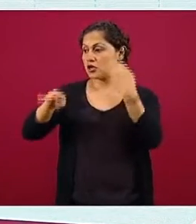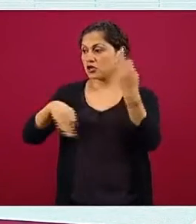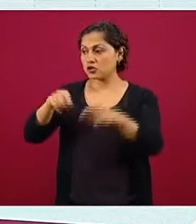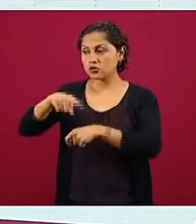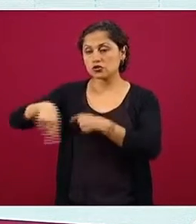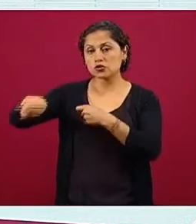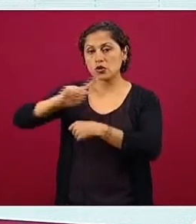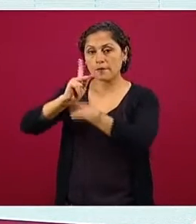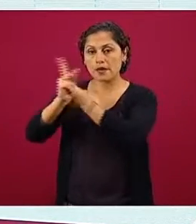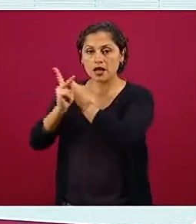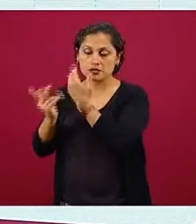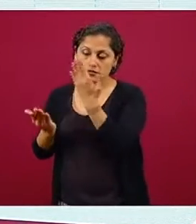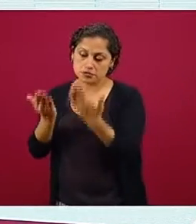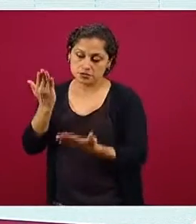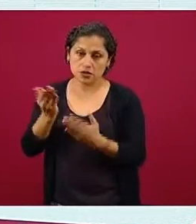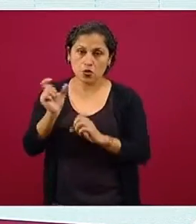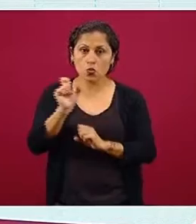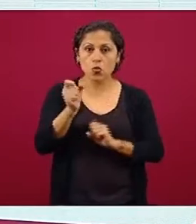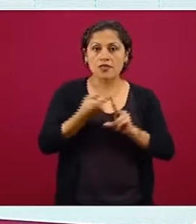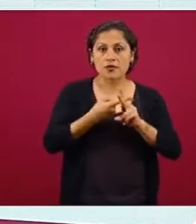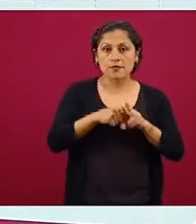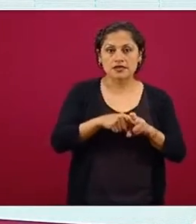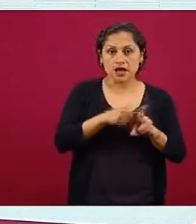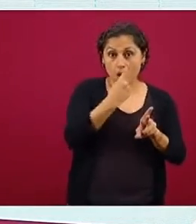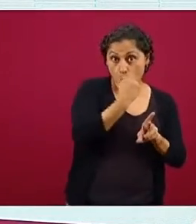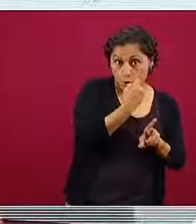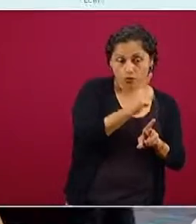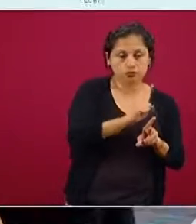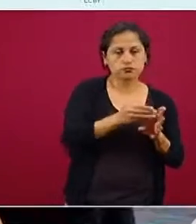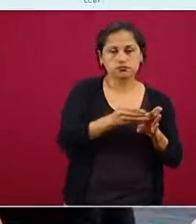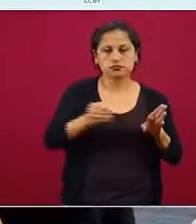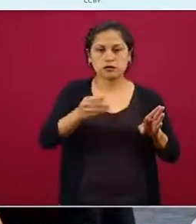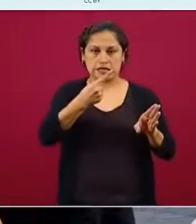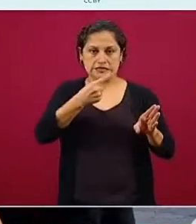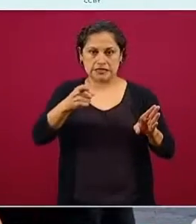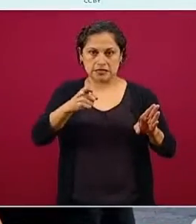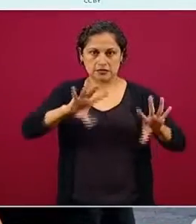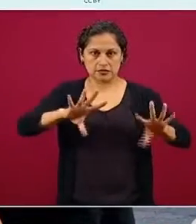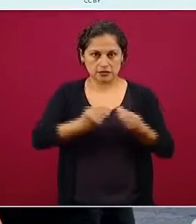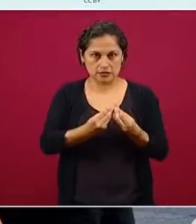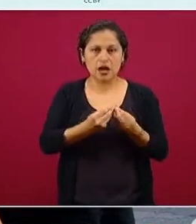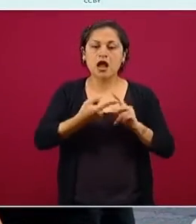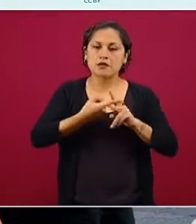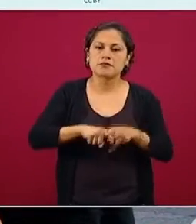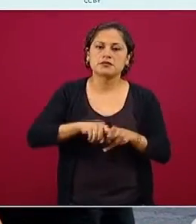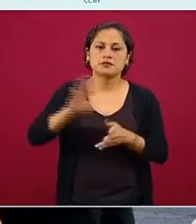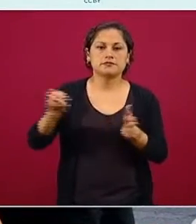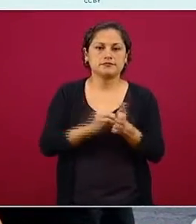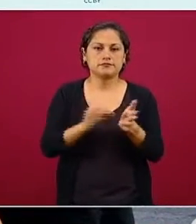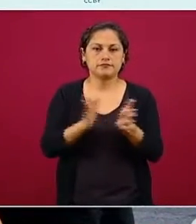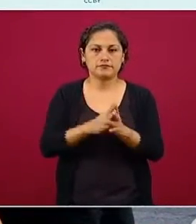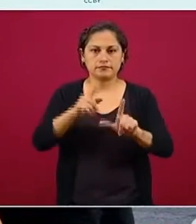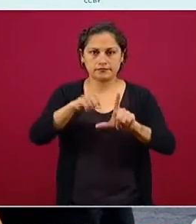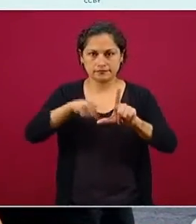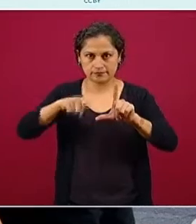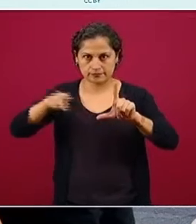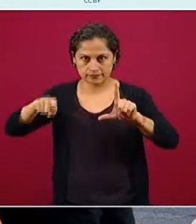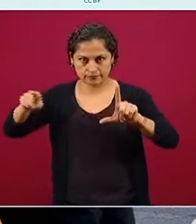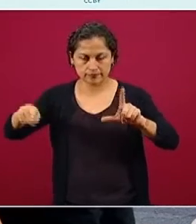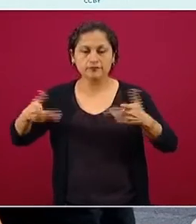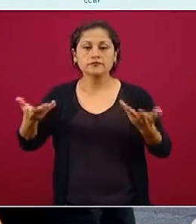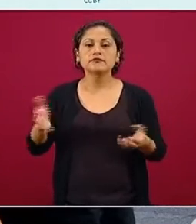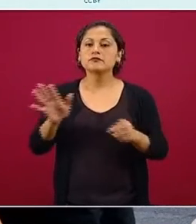comparan a partir de cuando llegaron al caso 100 o inmediatamente pasaron el caso 100. Esto es importante porque obviamente el calendario en que